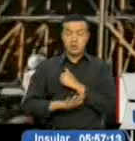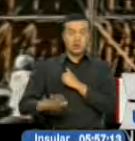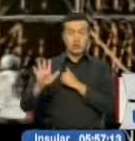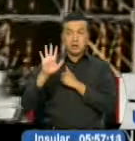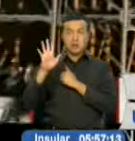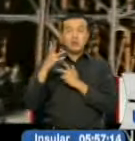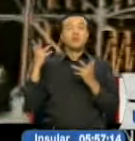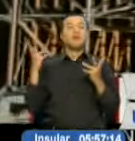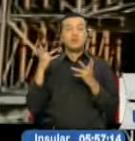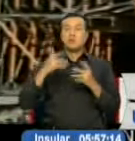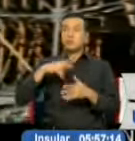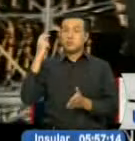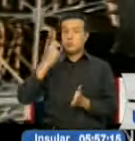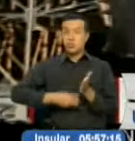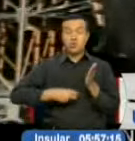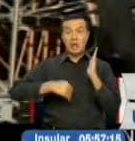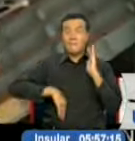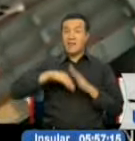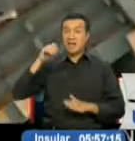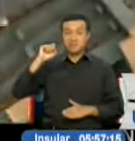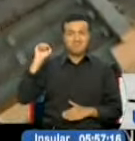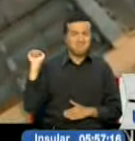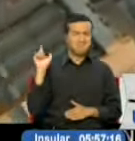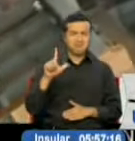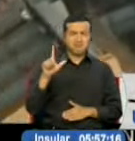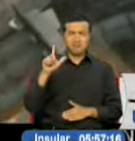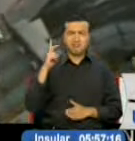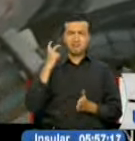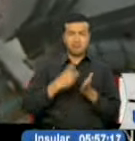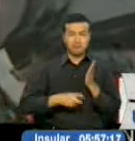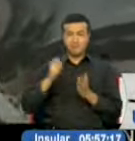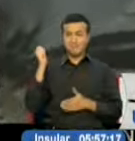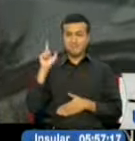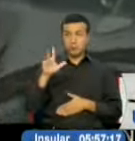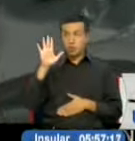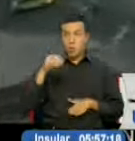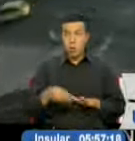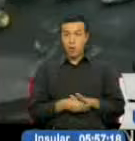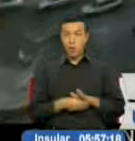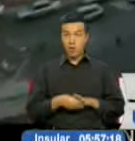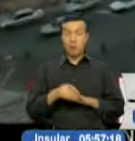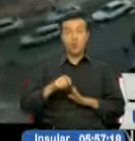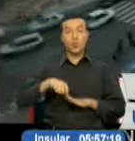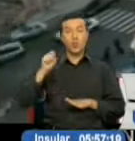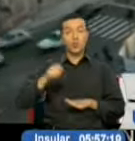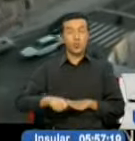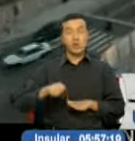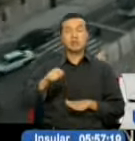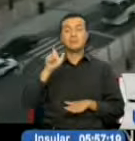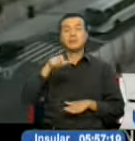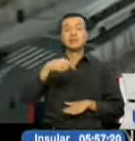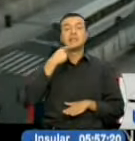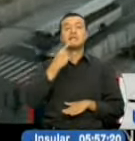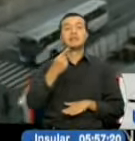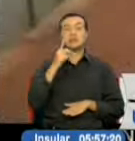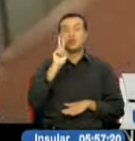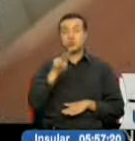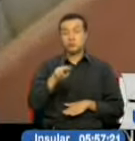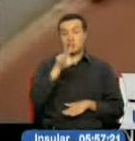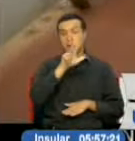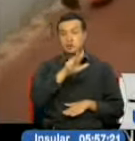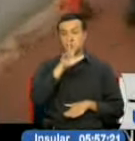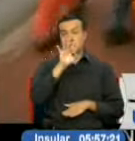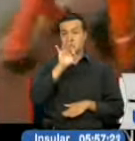Se trata de la penalización más alta en la historia del país por un caso extranjero de sobornos. El juez Raymond Dieri estableció que